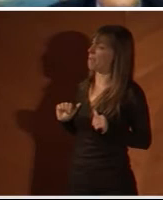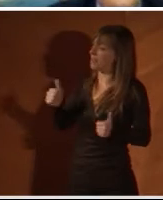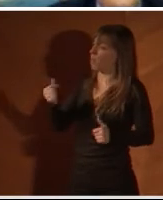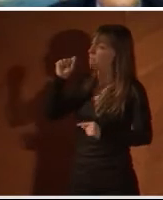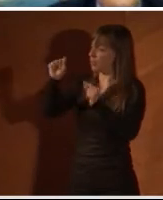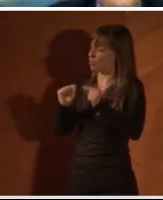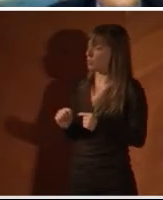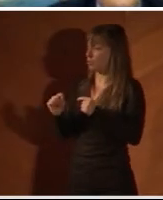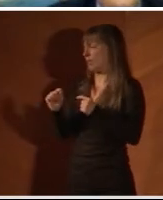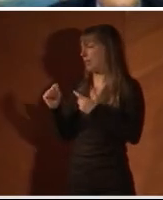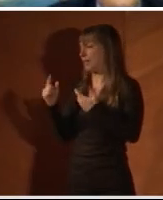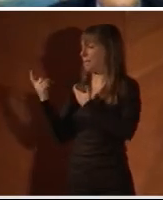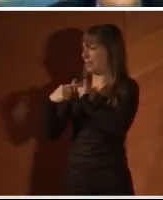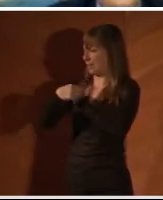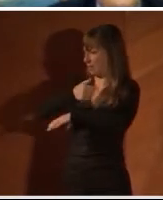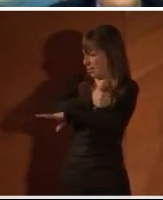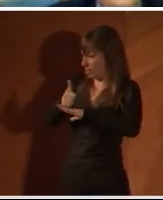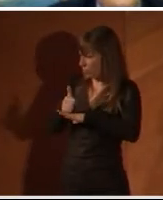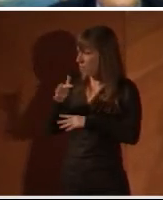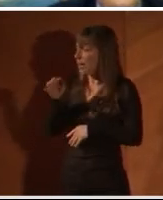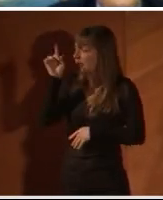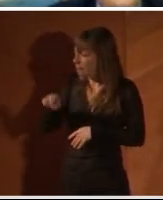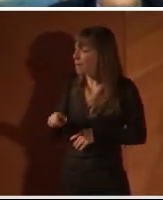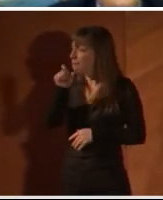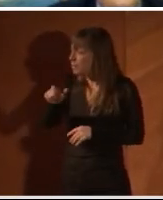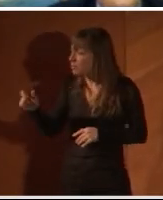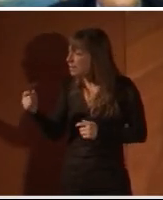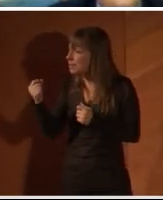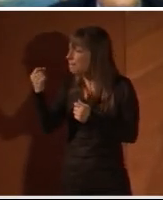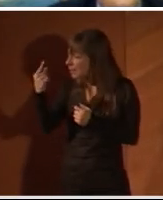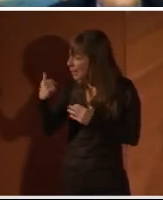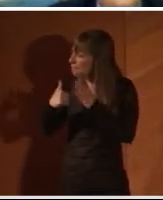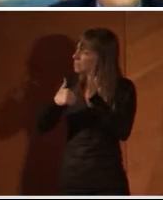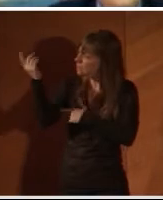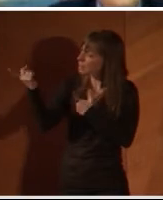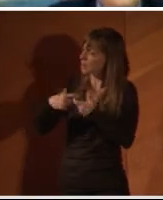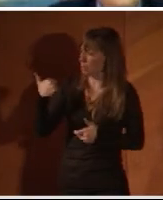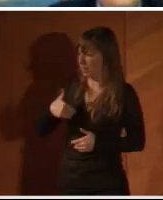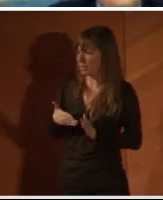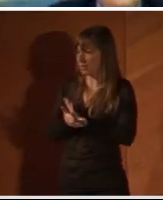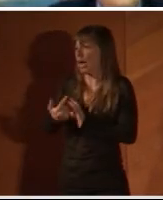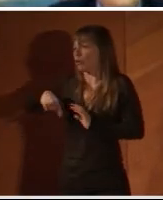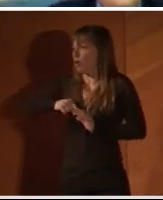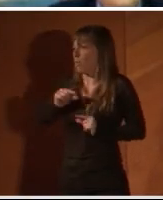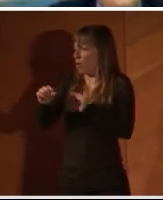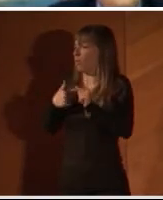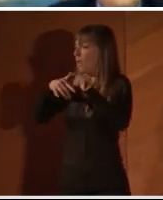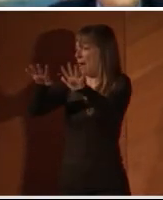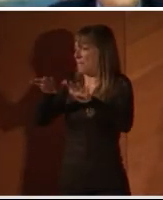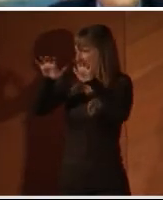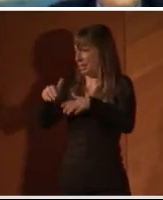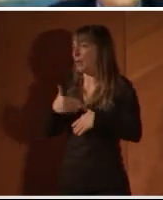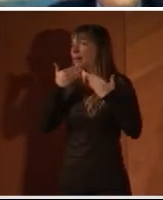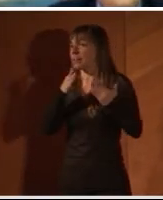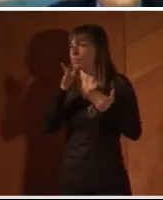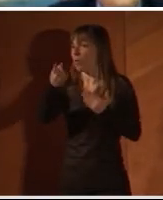participativos y más de 1.000 personas en Carreño ya han participado. Así que, aprendiendo, muchísimas gracias por compartir esta